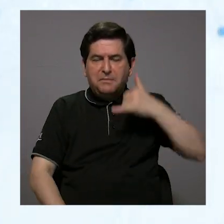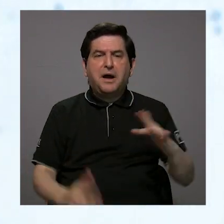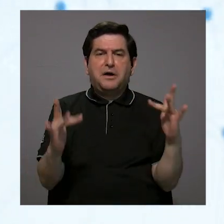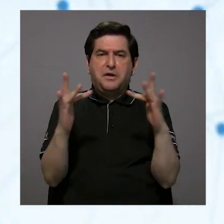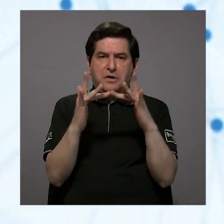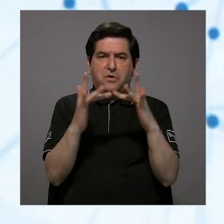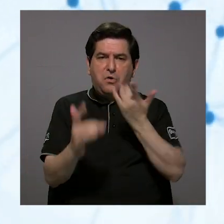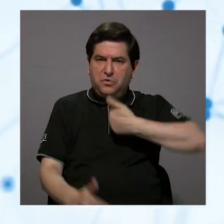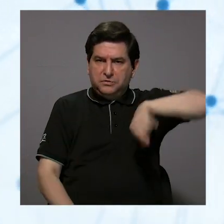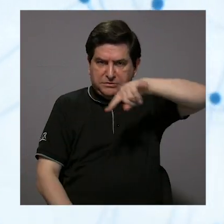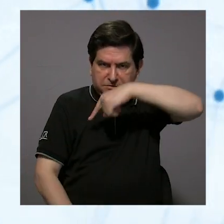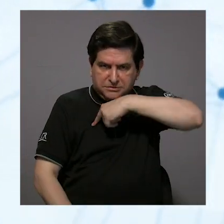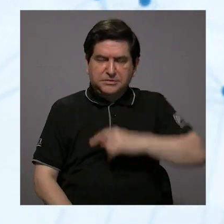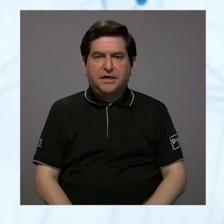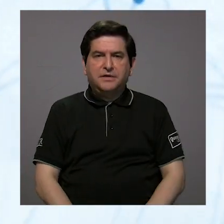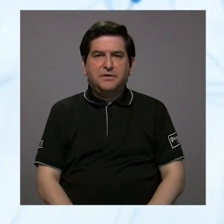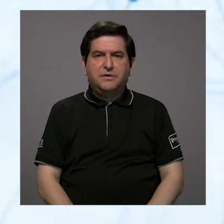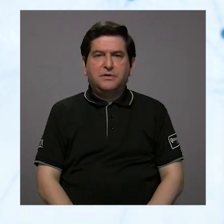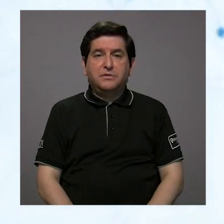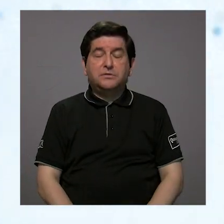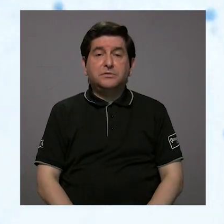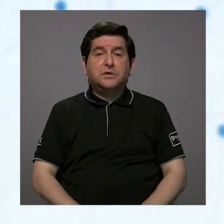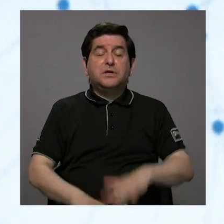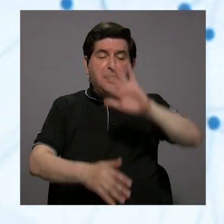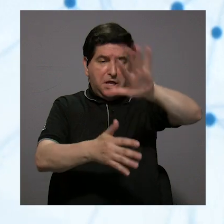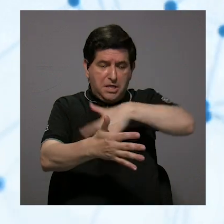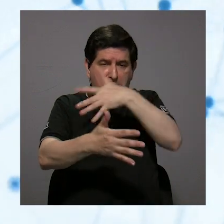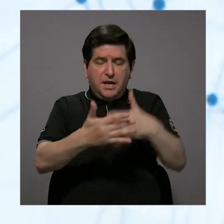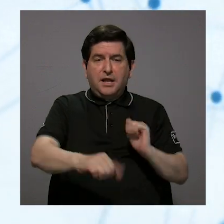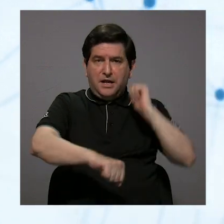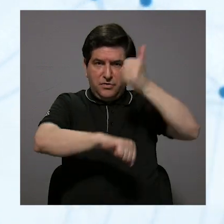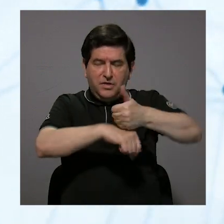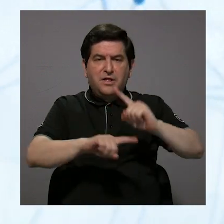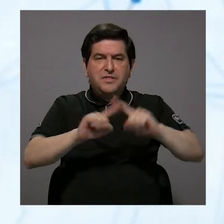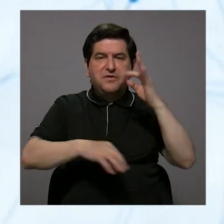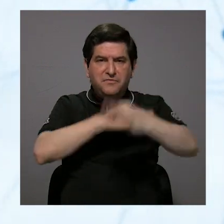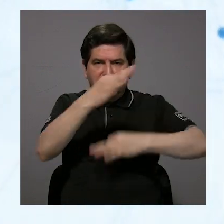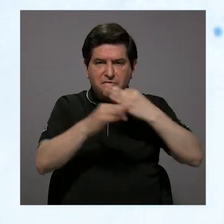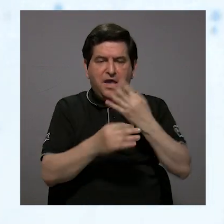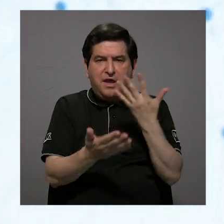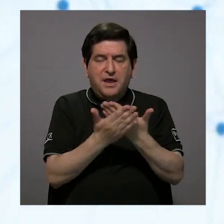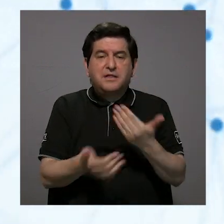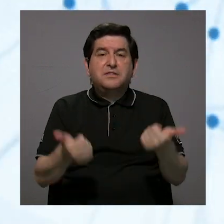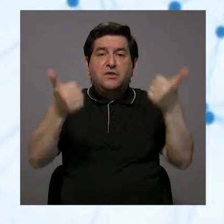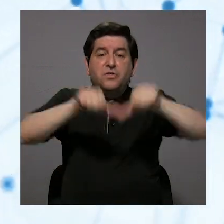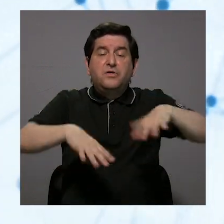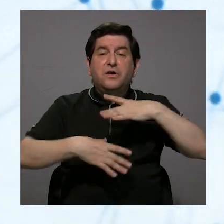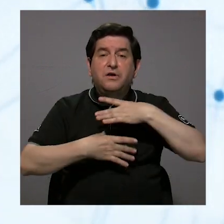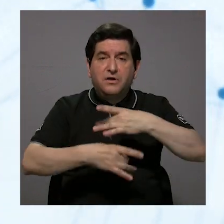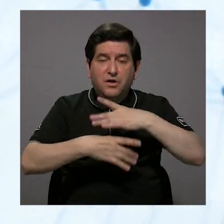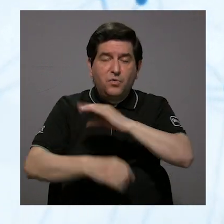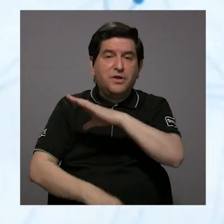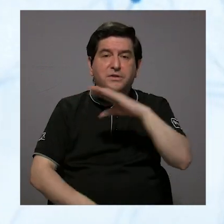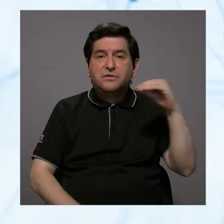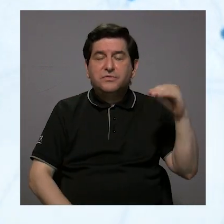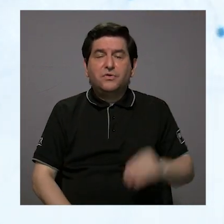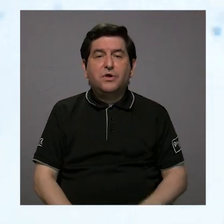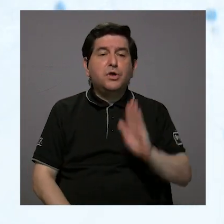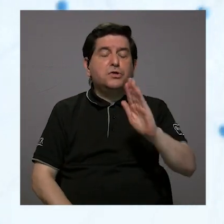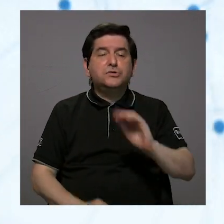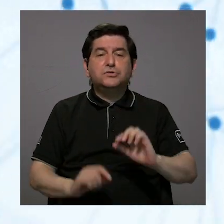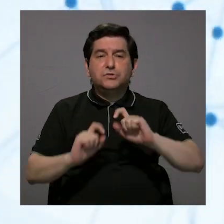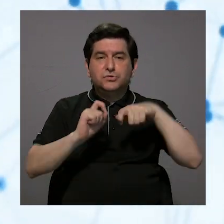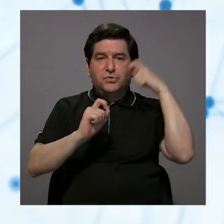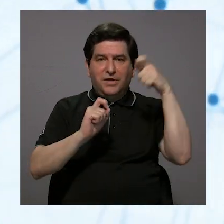y que puedan contactarse con nosotros para calendarizar diferentes tipos de pruebas según el interés y según